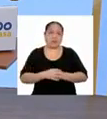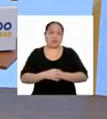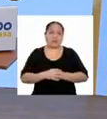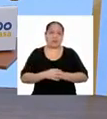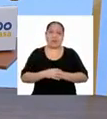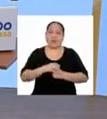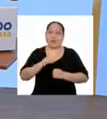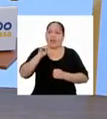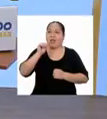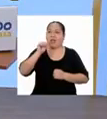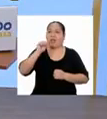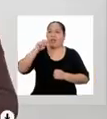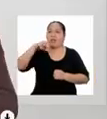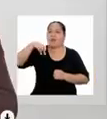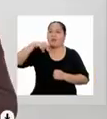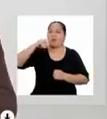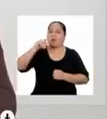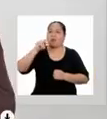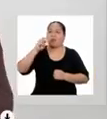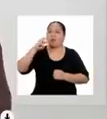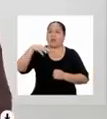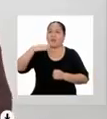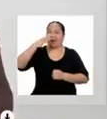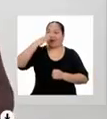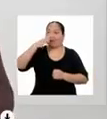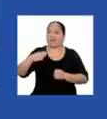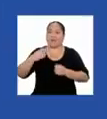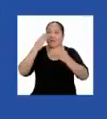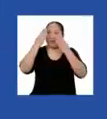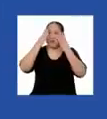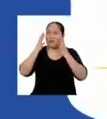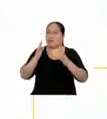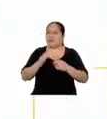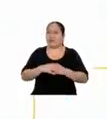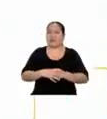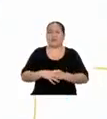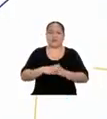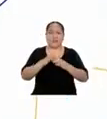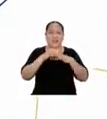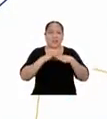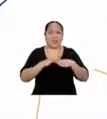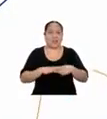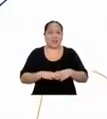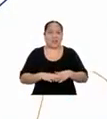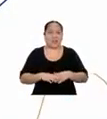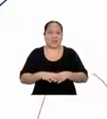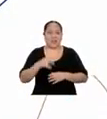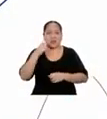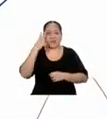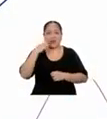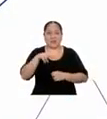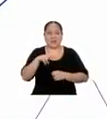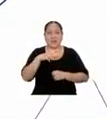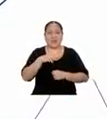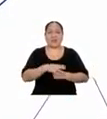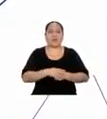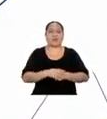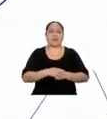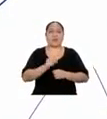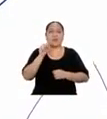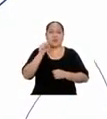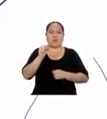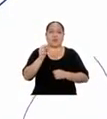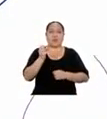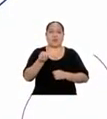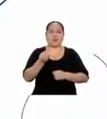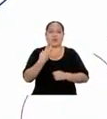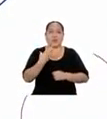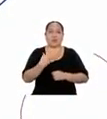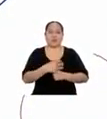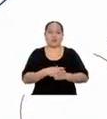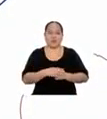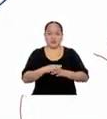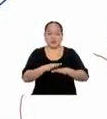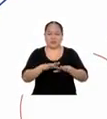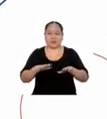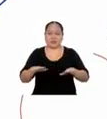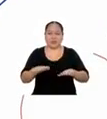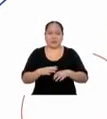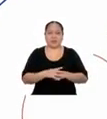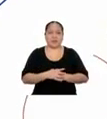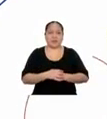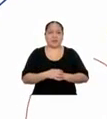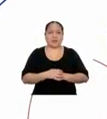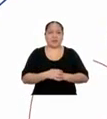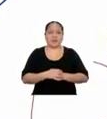tampoco la apotema de la pirámide. Con calma, Yeremis. Primero, vamos a ubicar las medidas obtenidas en nuestra imagen plana de la